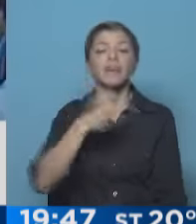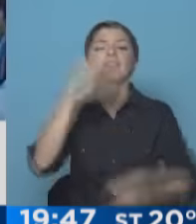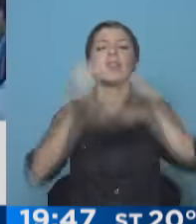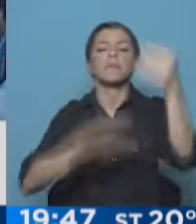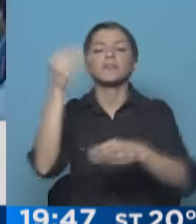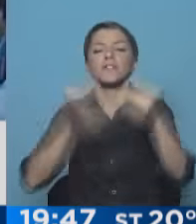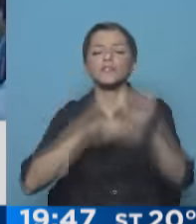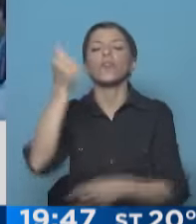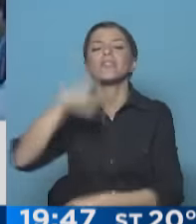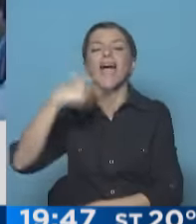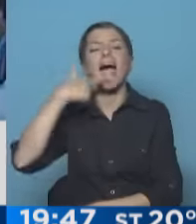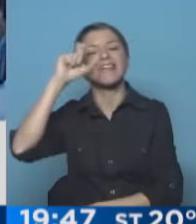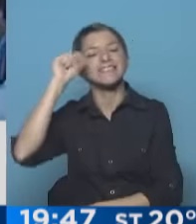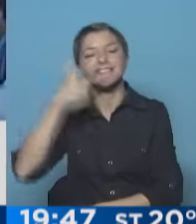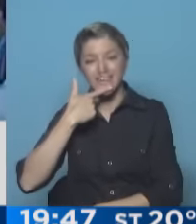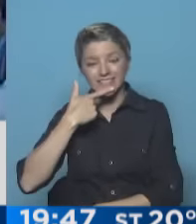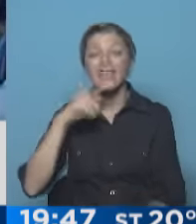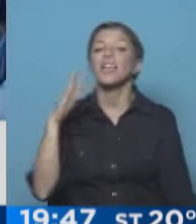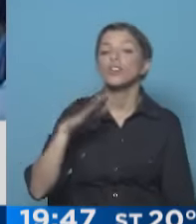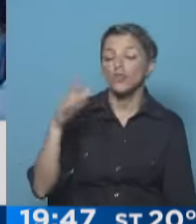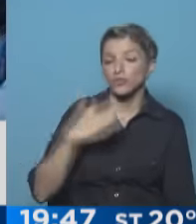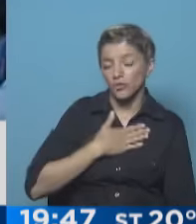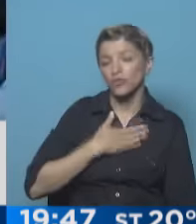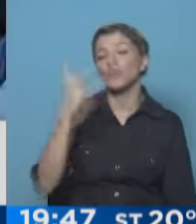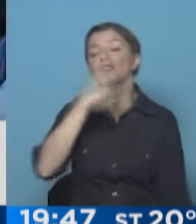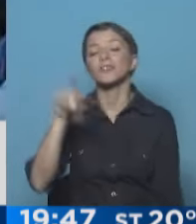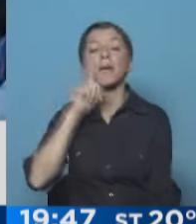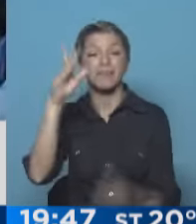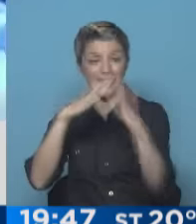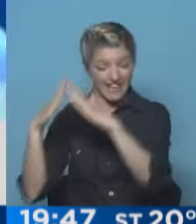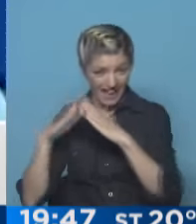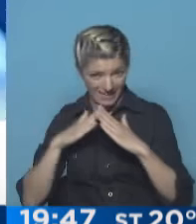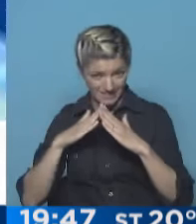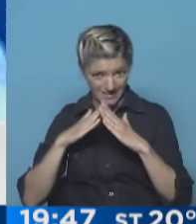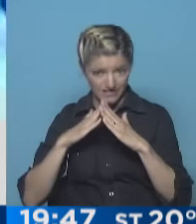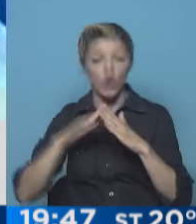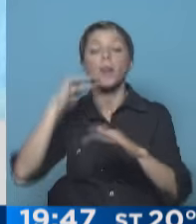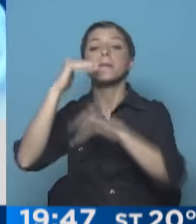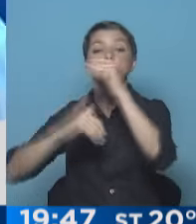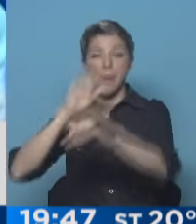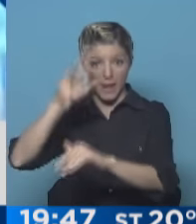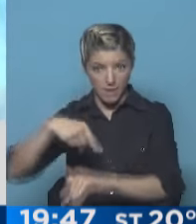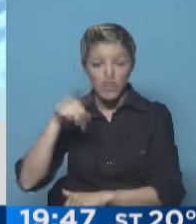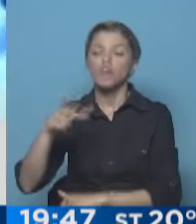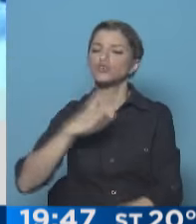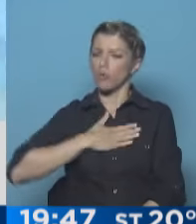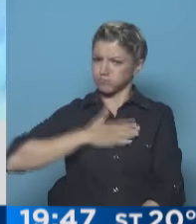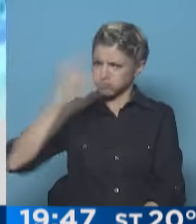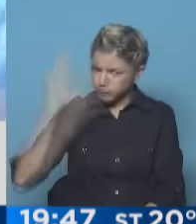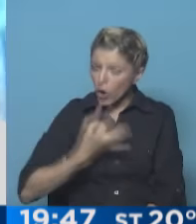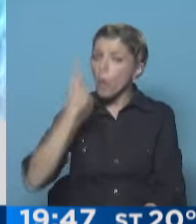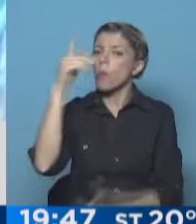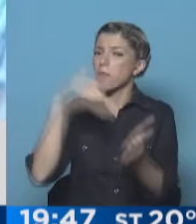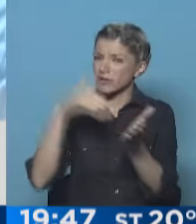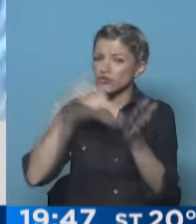los fondos del ANSES y tendríamos 200.000 viviendas con el plan Procrear, y yo me comprometo a 1 millón